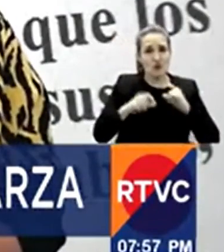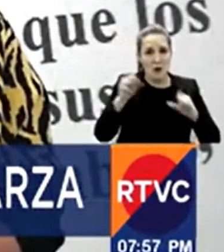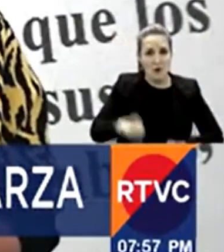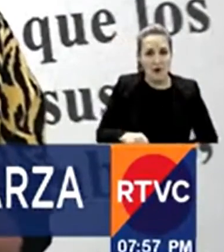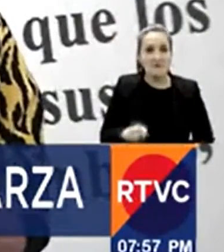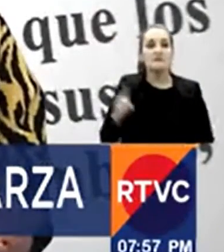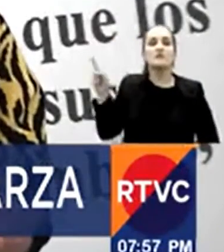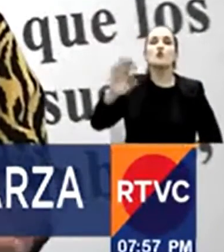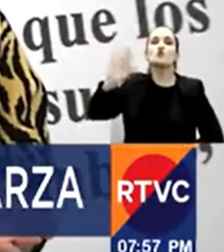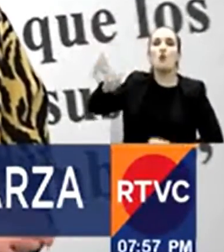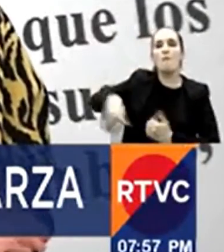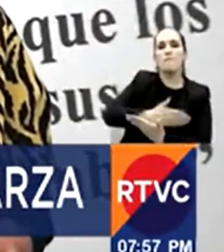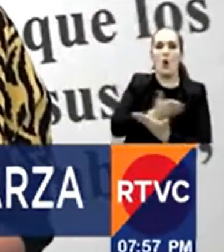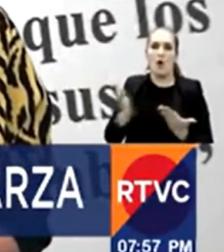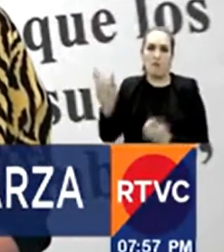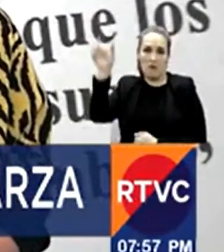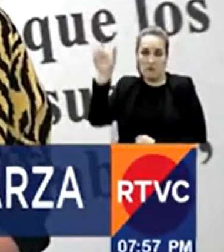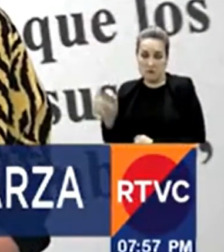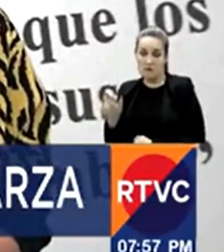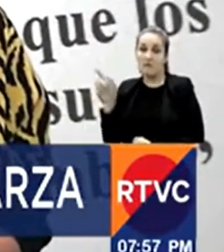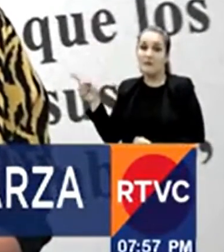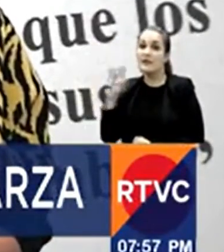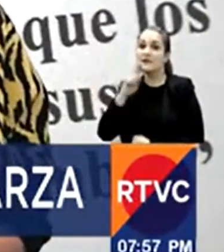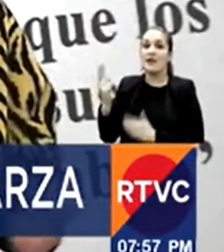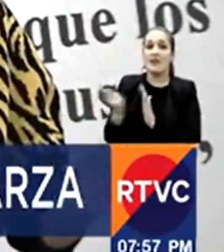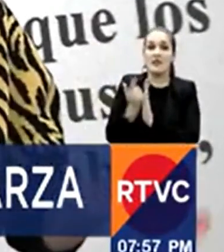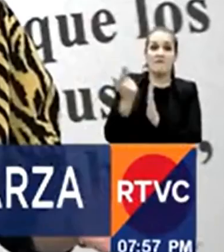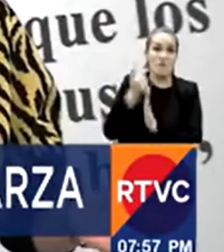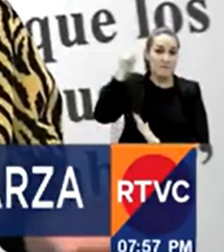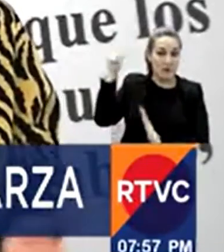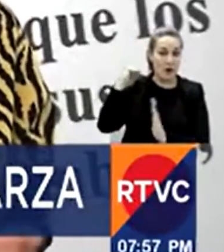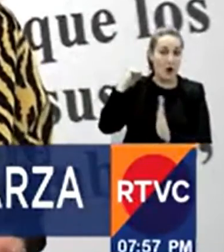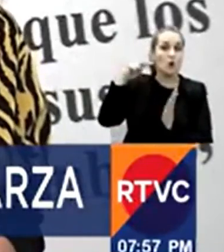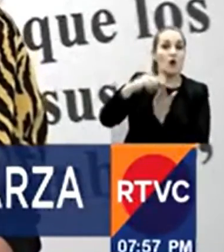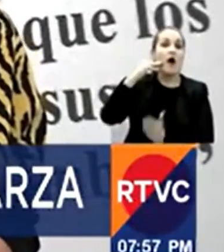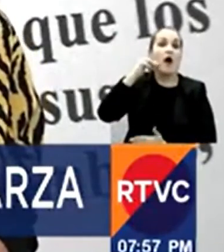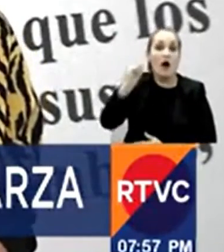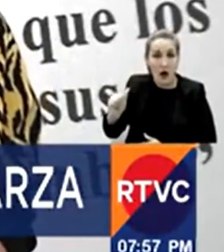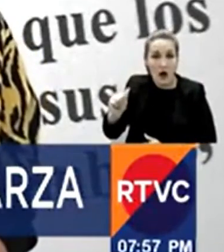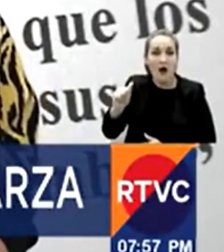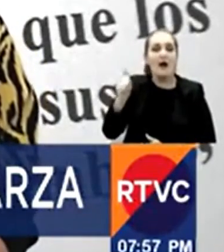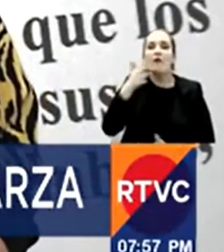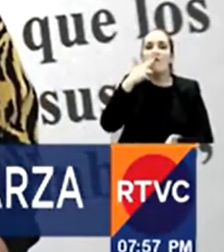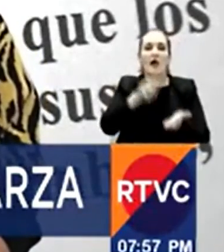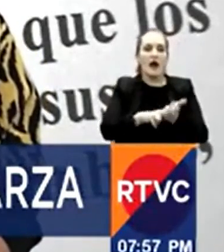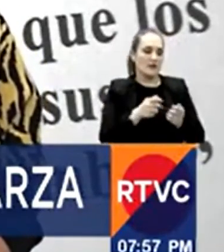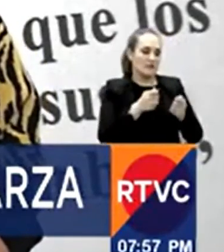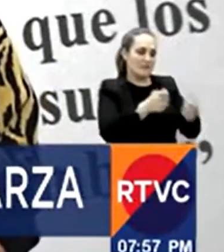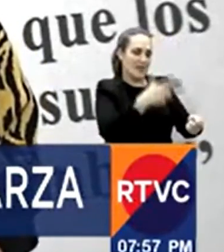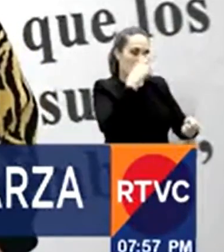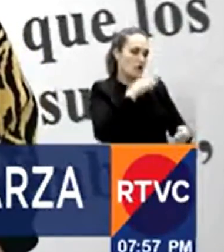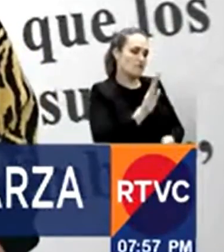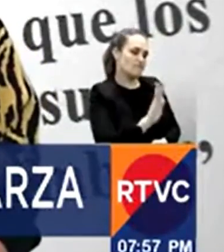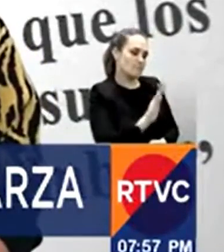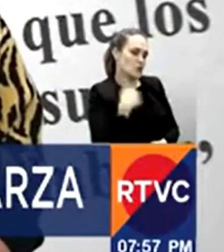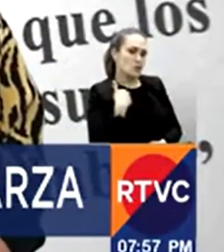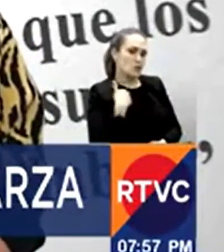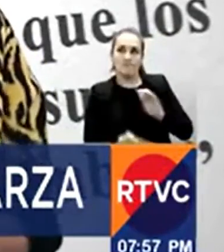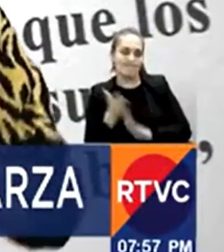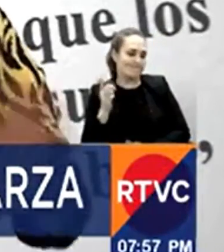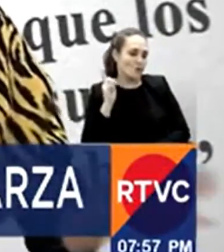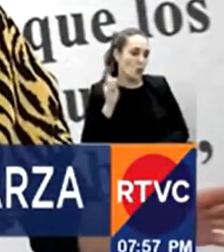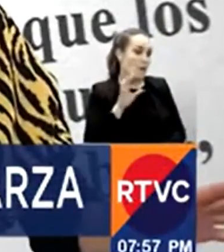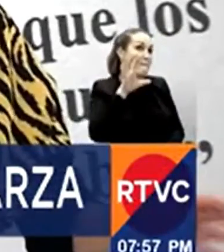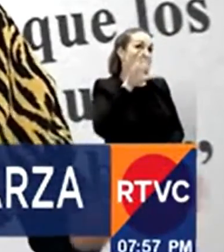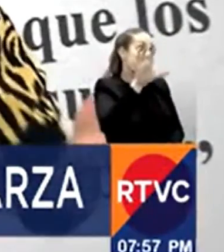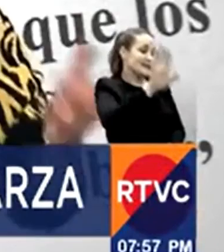poema Testamento que aparece en su libro Acá empieza el fuego, y es una carta de despedida de su hijo en la que ella le explica el país que le